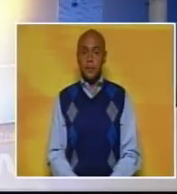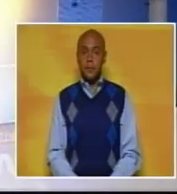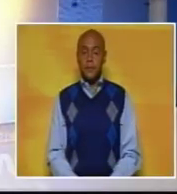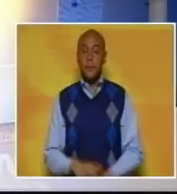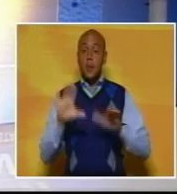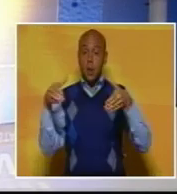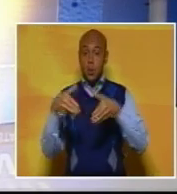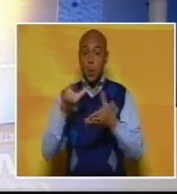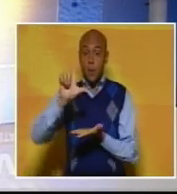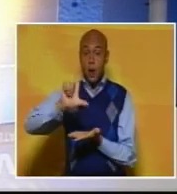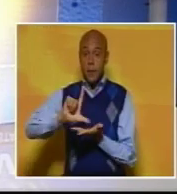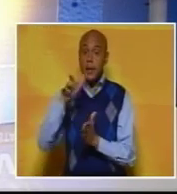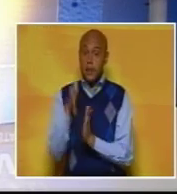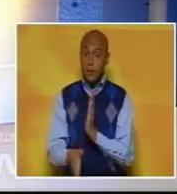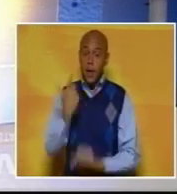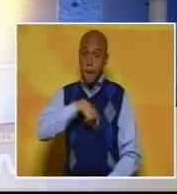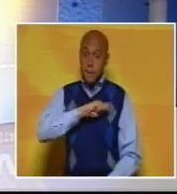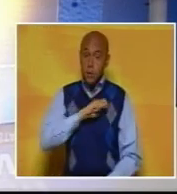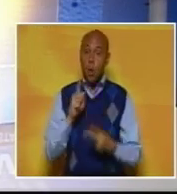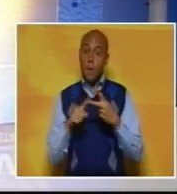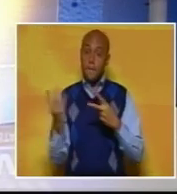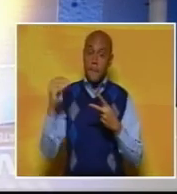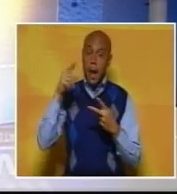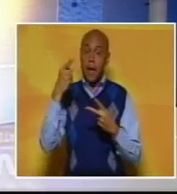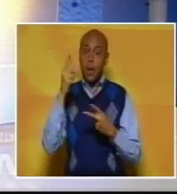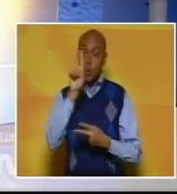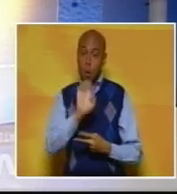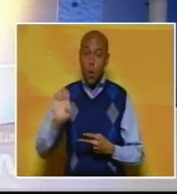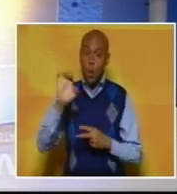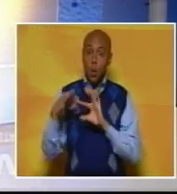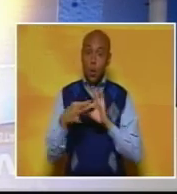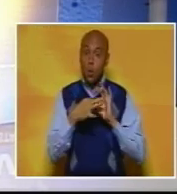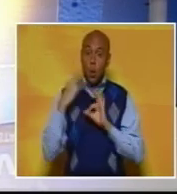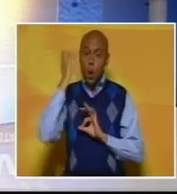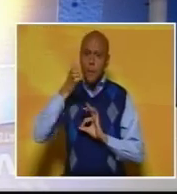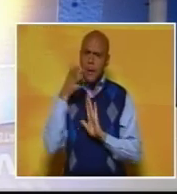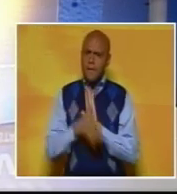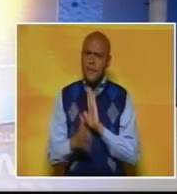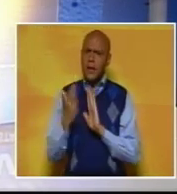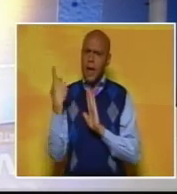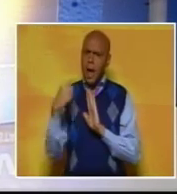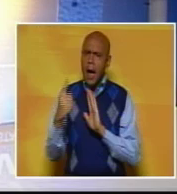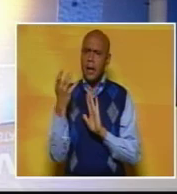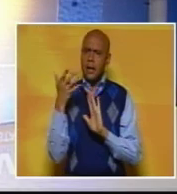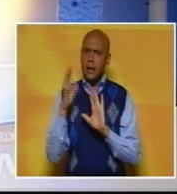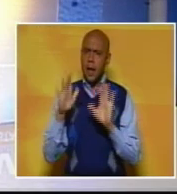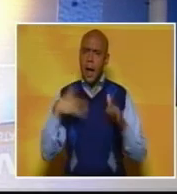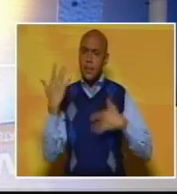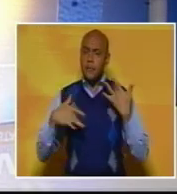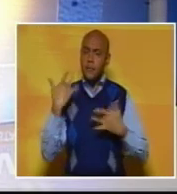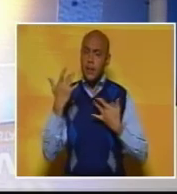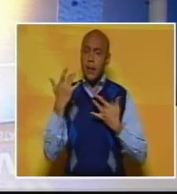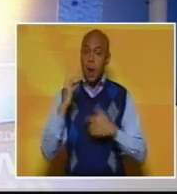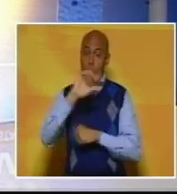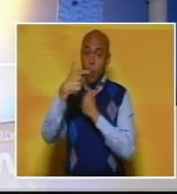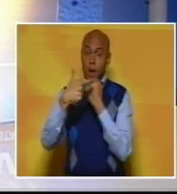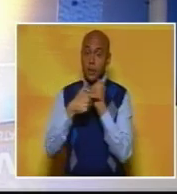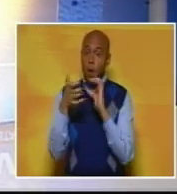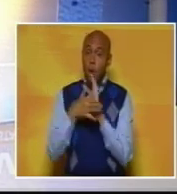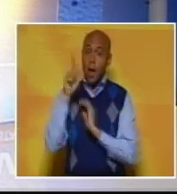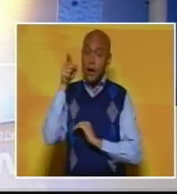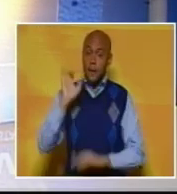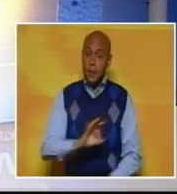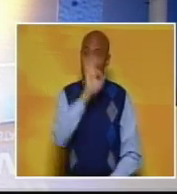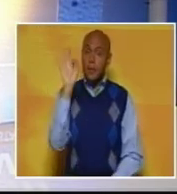El Grupo de Lima, el gobierno español y la Unión Europea rechazaron la intromisión de un grupo violento en la actividad que realizó Juan Guaidó en